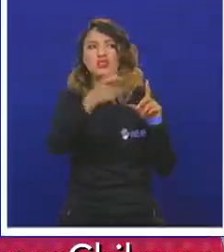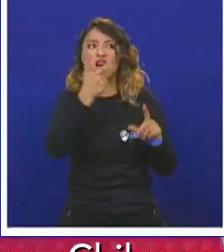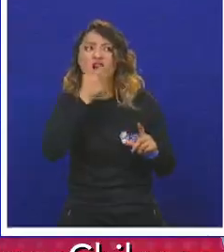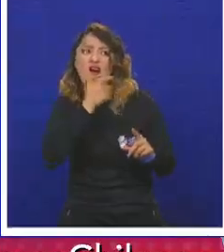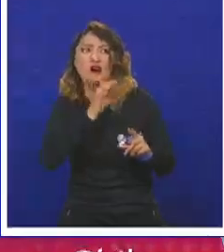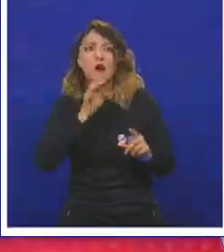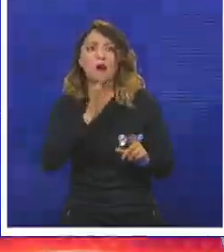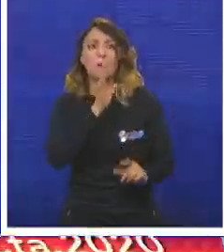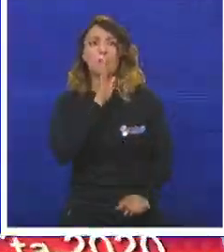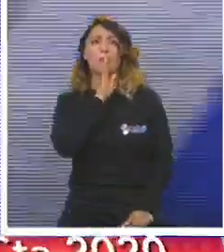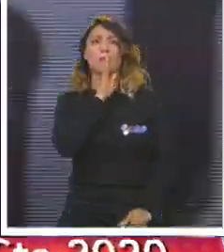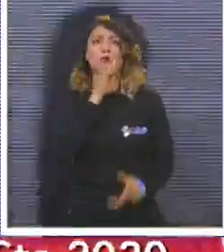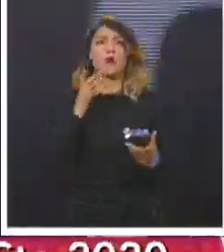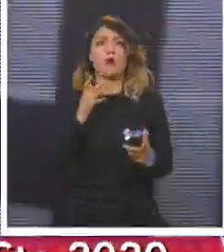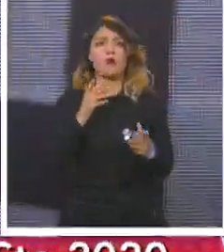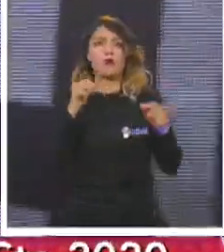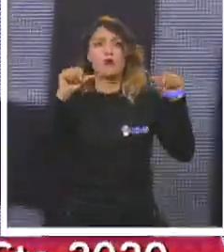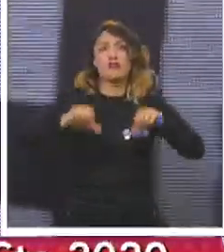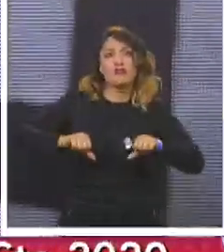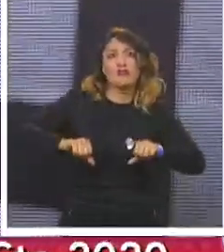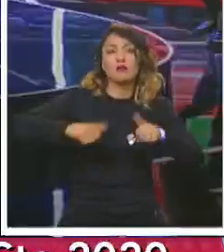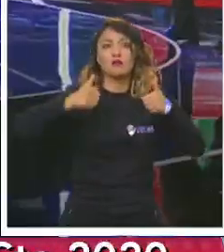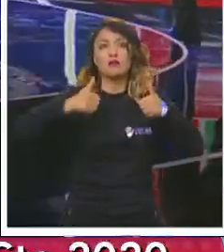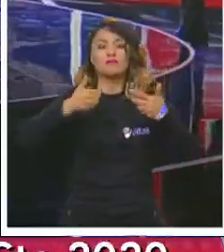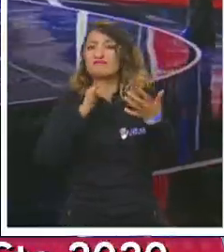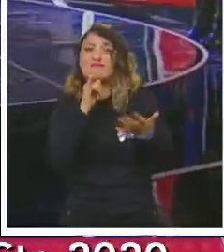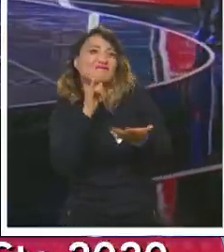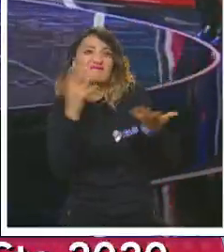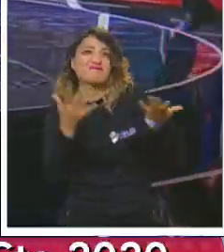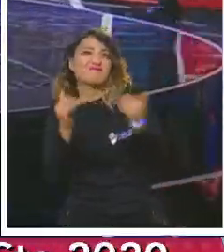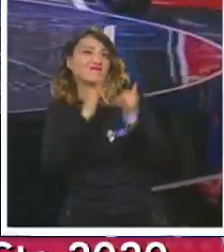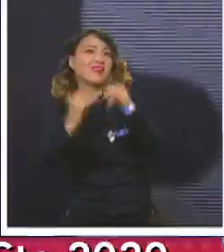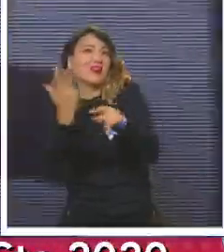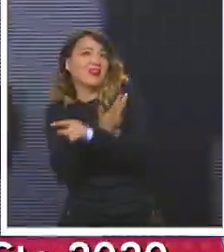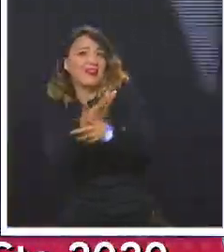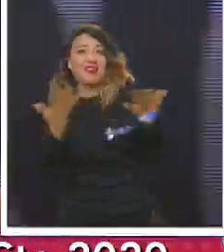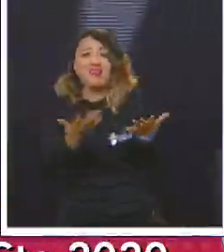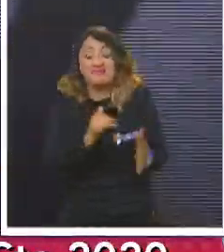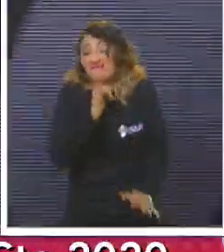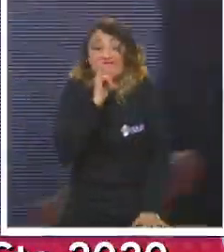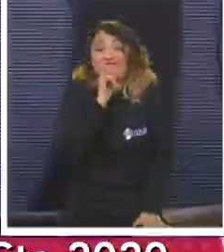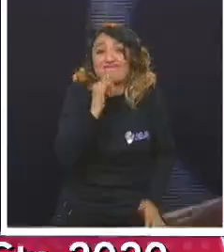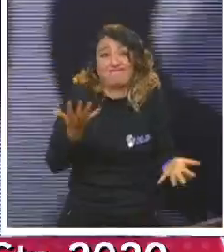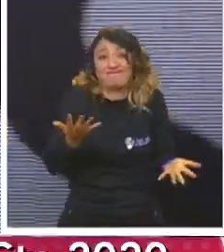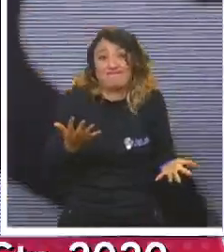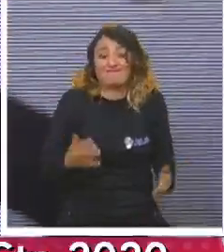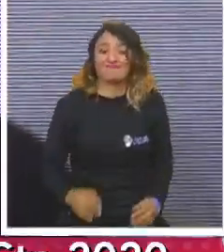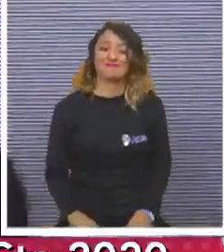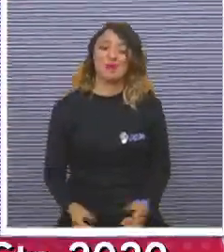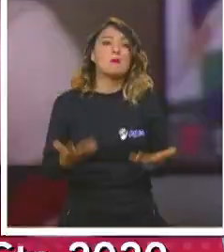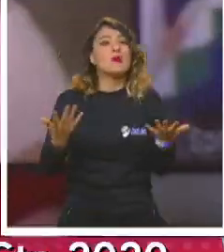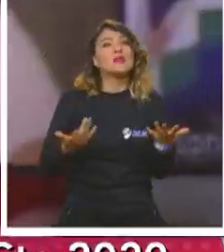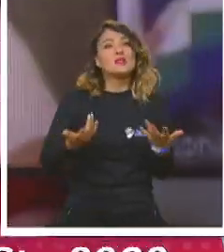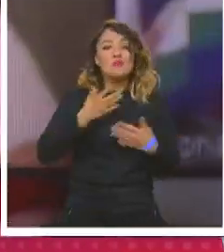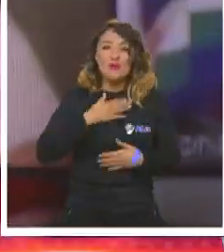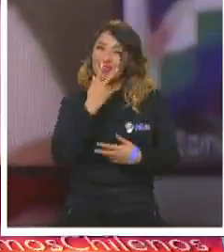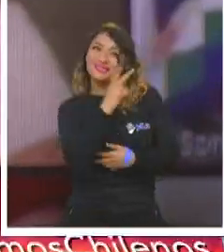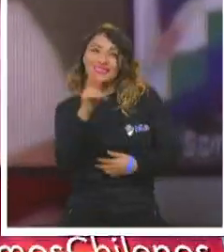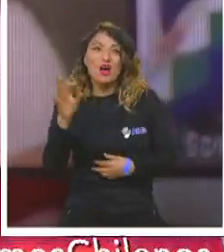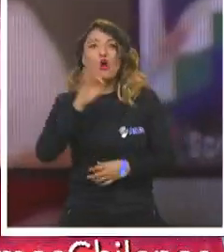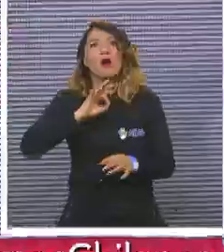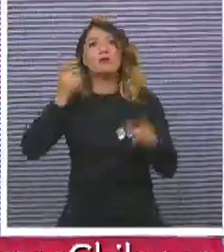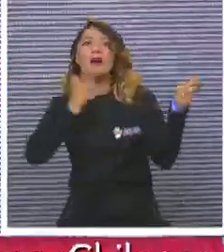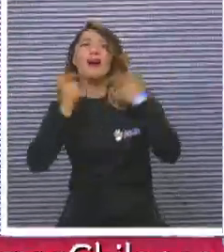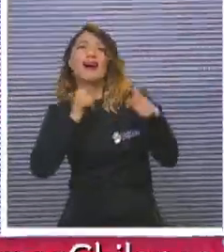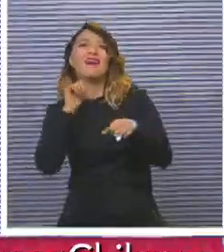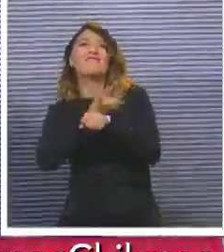No sabéis si te está yendo mal o cagó BTR, ¿no? ¿Cachai? Entonces, no sé si está fome eso o el router no funciona. O sonrisas grabadas.